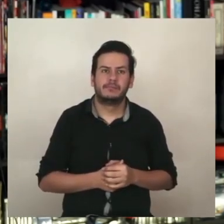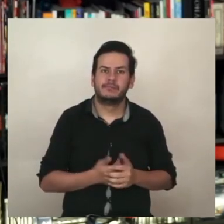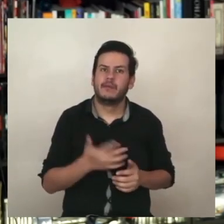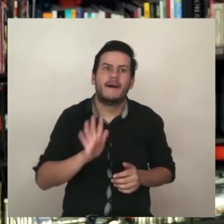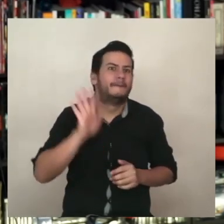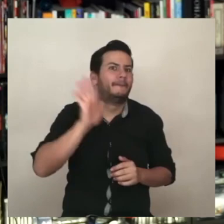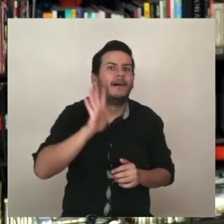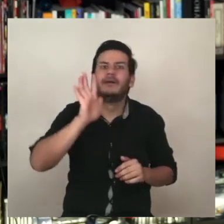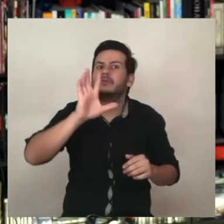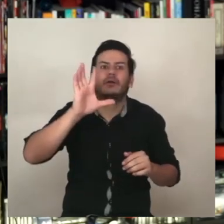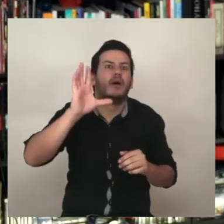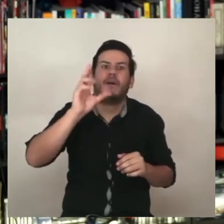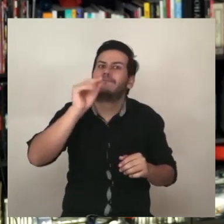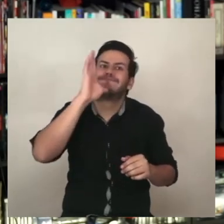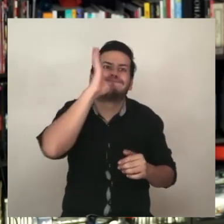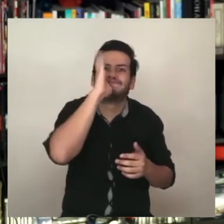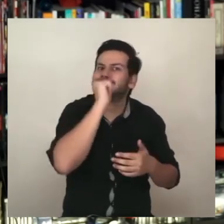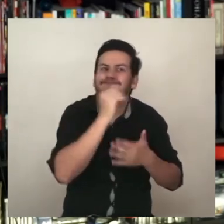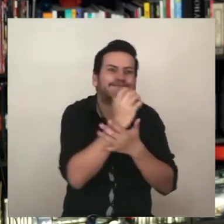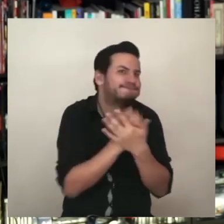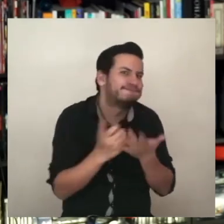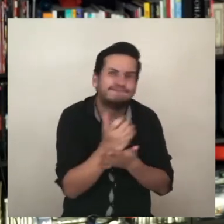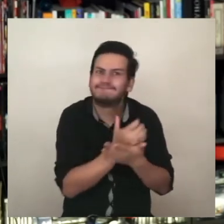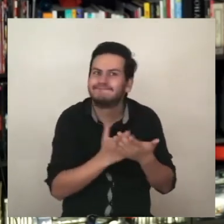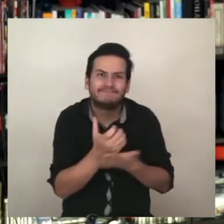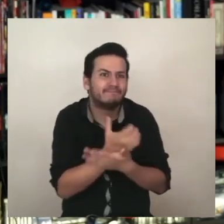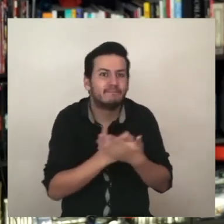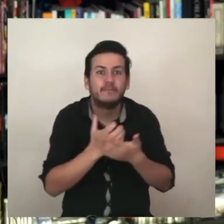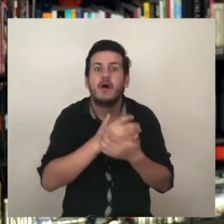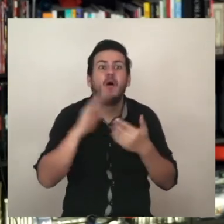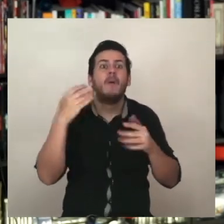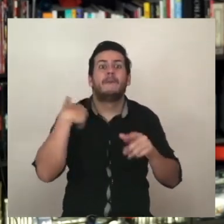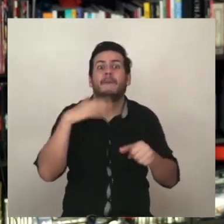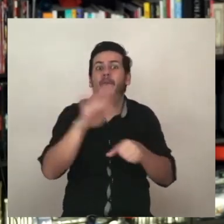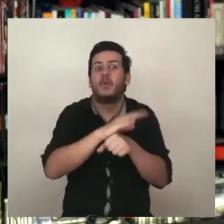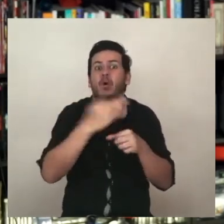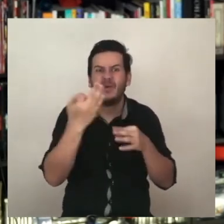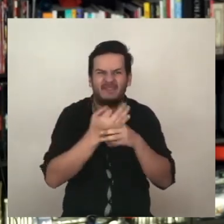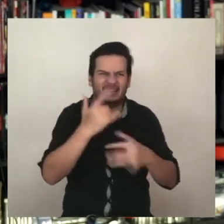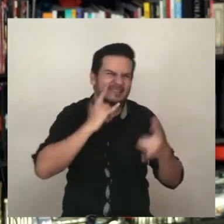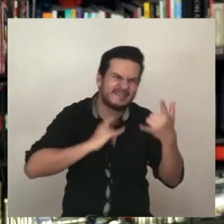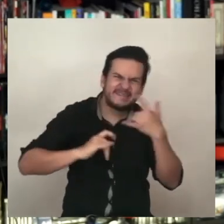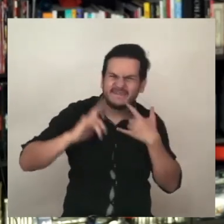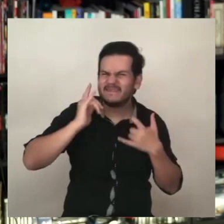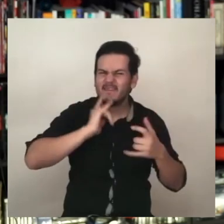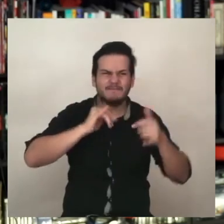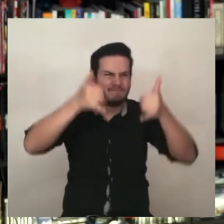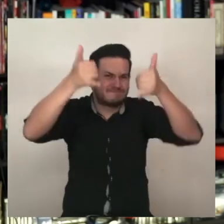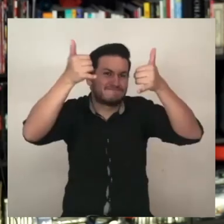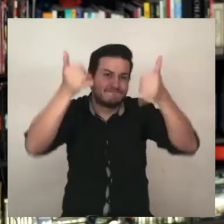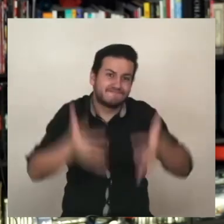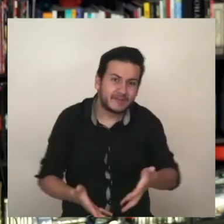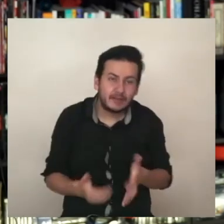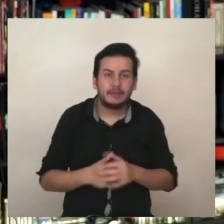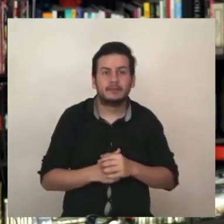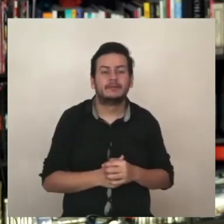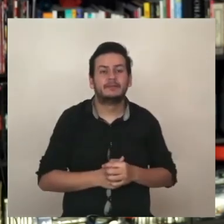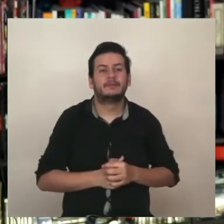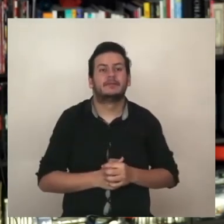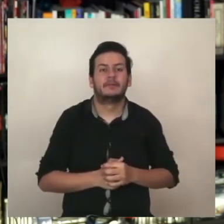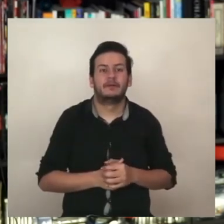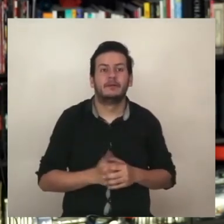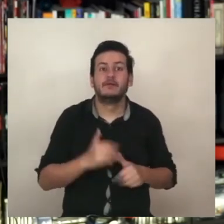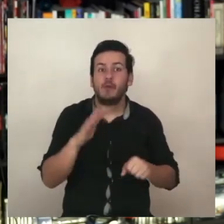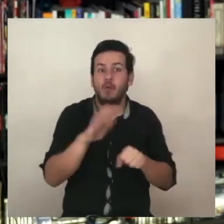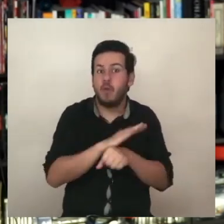pues parece que nunca vamos a tener cura. Y ahorita vaya que hay brotes. Ha sido una época ruda y pesada, para la verdad. Duélale al que le duela. Miren, es